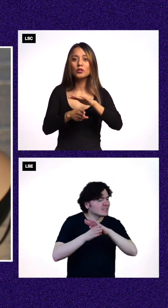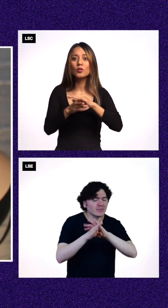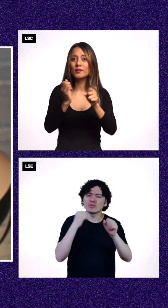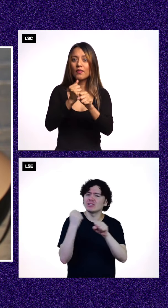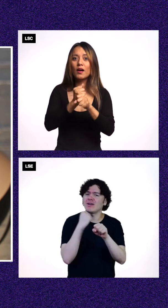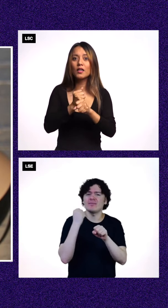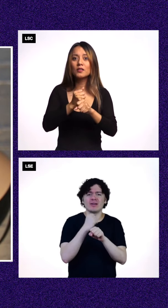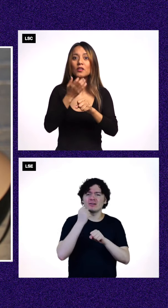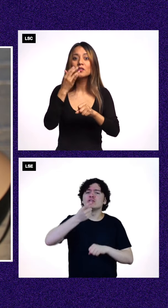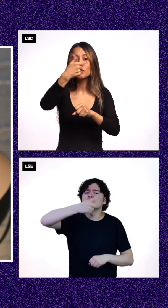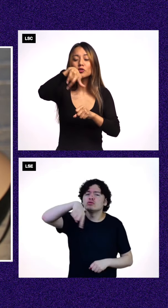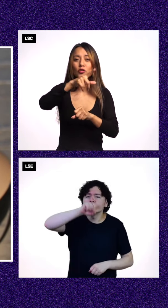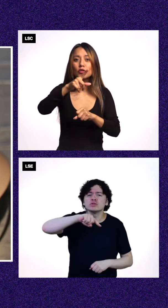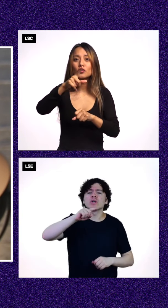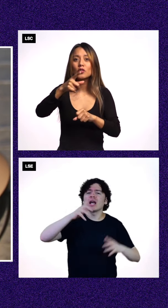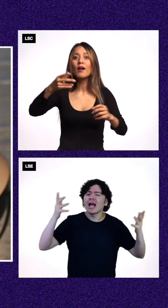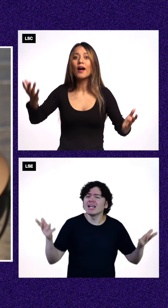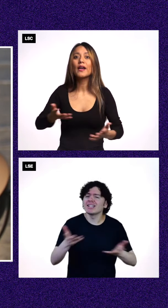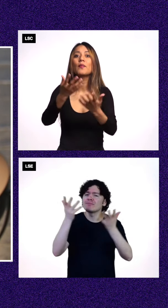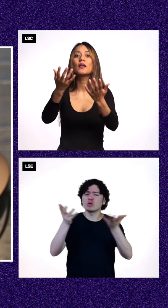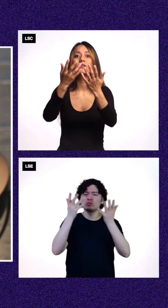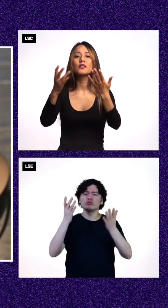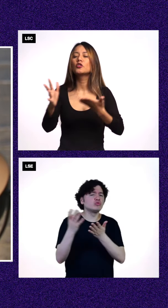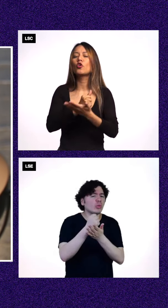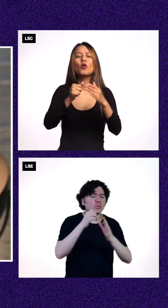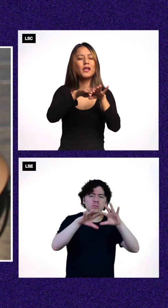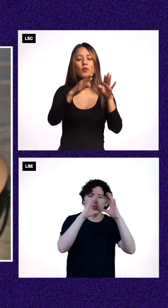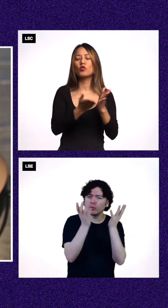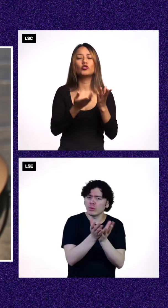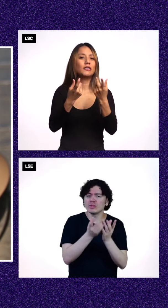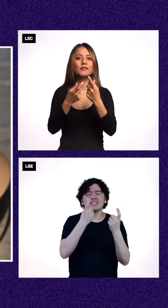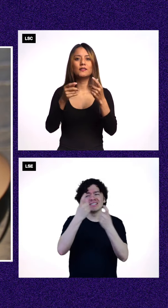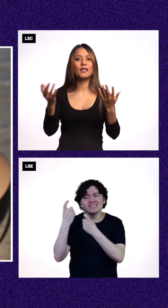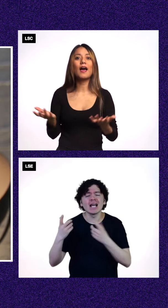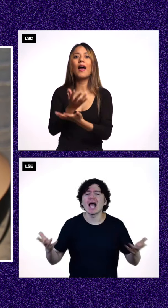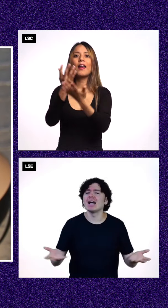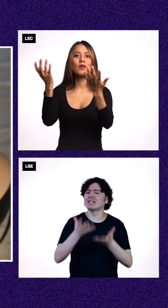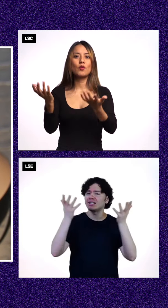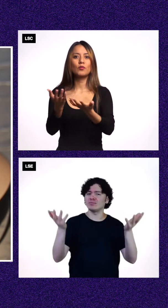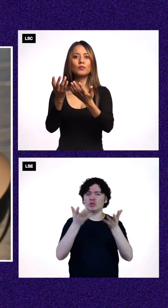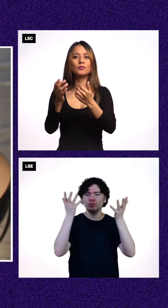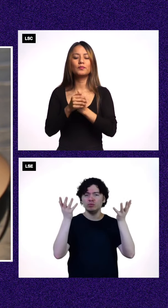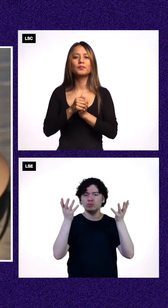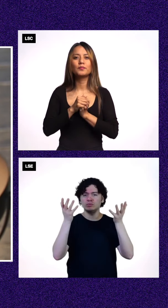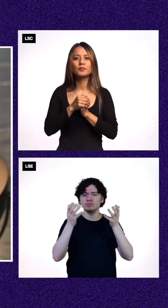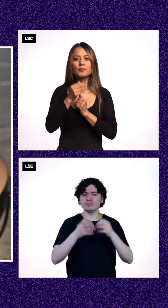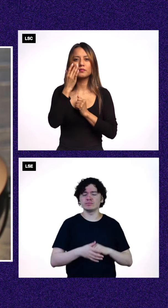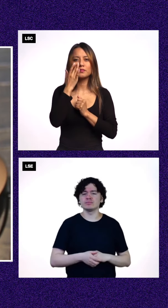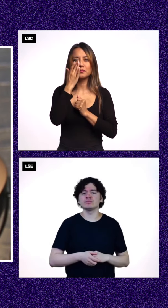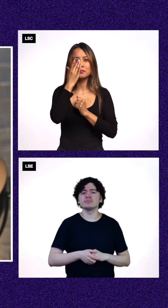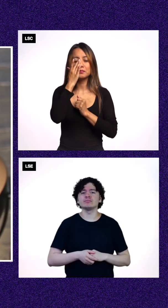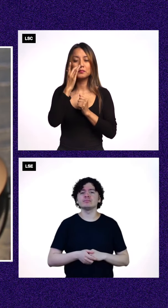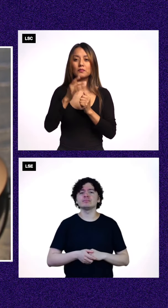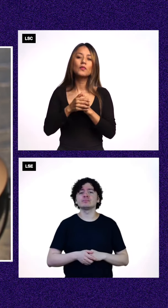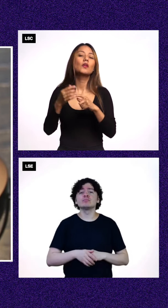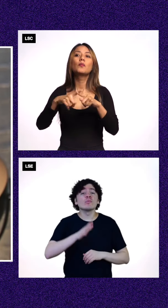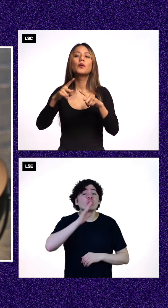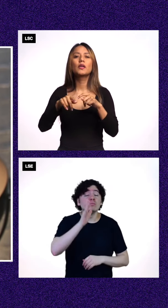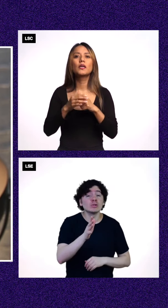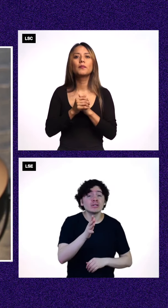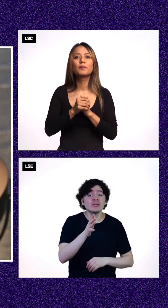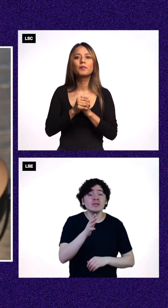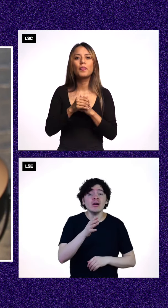mundo necesita ánimo. ¿Sabes? El ánimo, de hecho, es una de las principales razones por